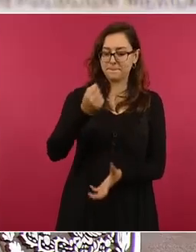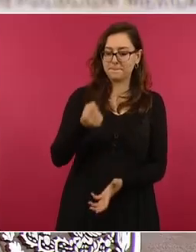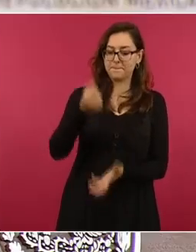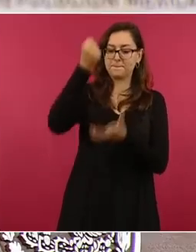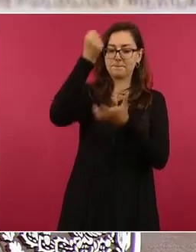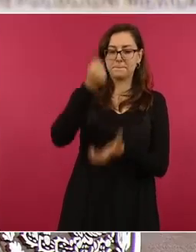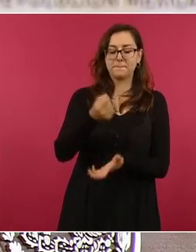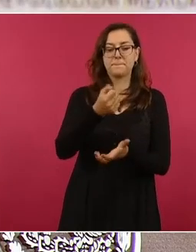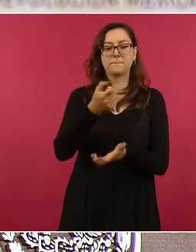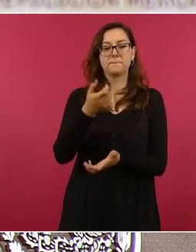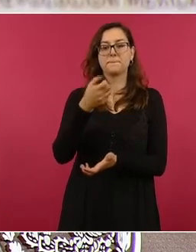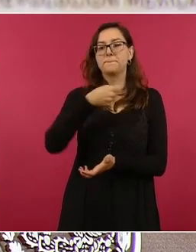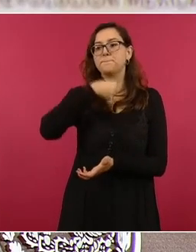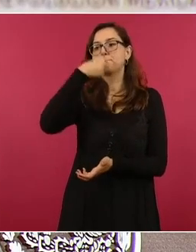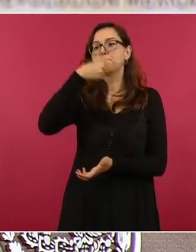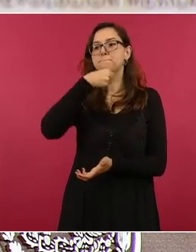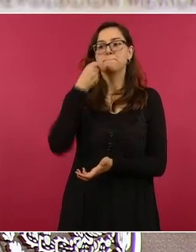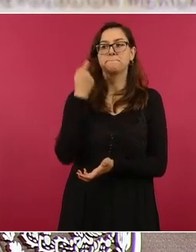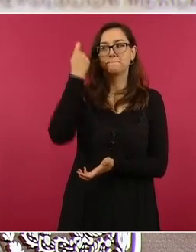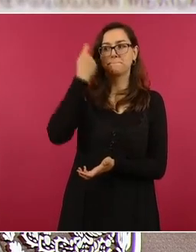para la pensión a adultos mayores.